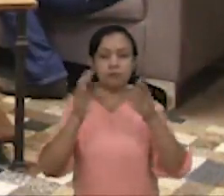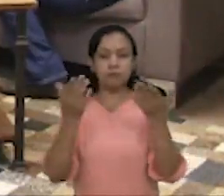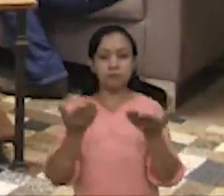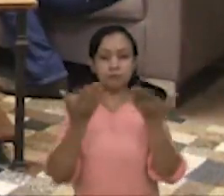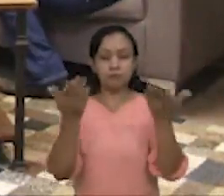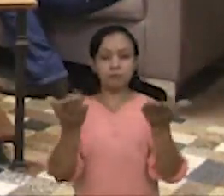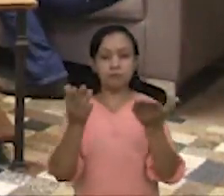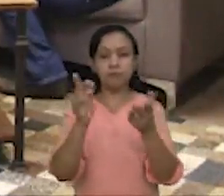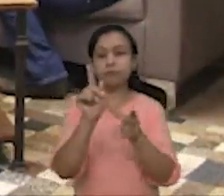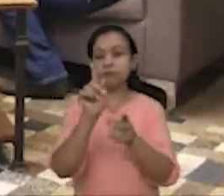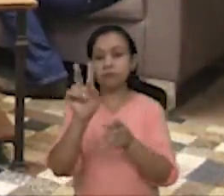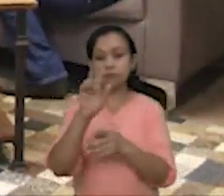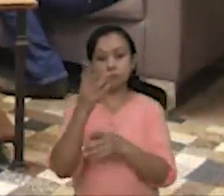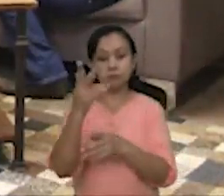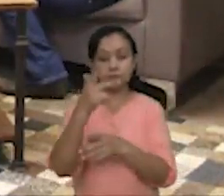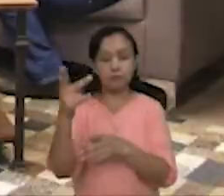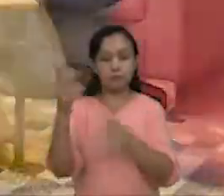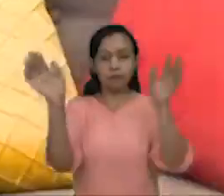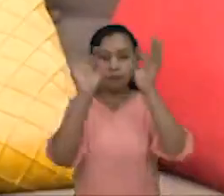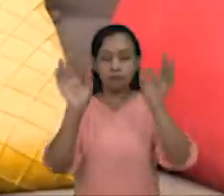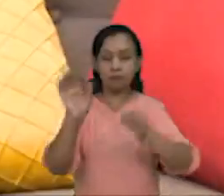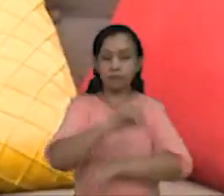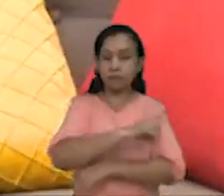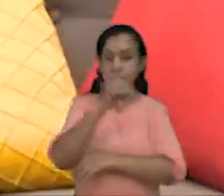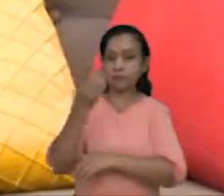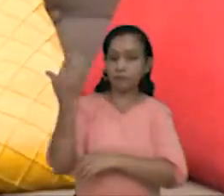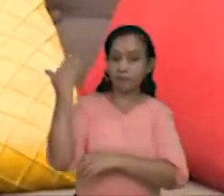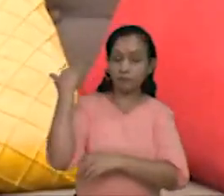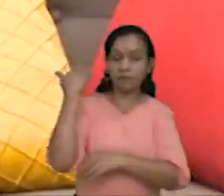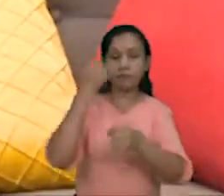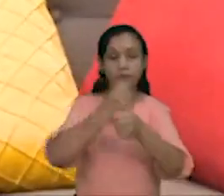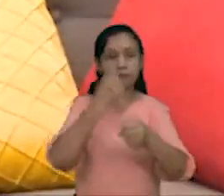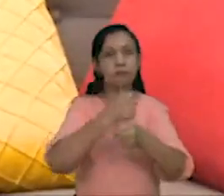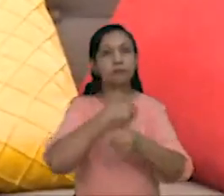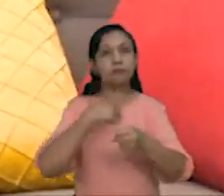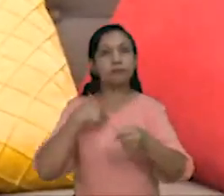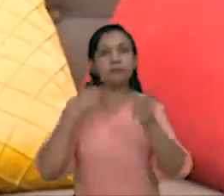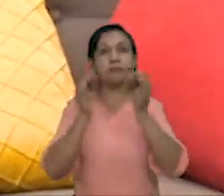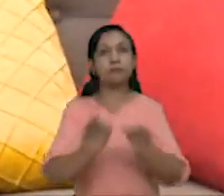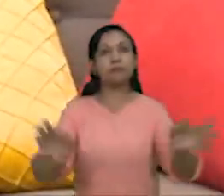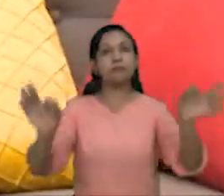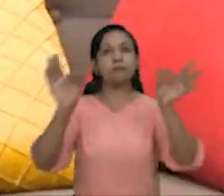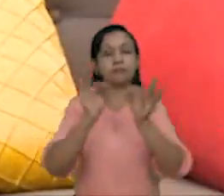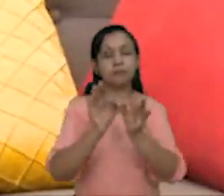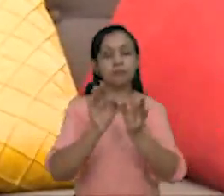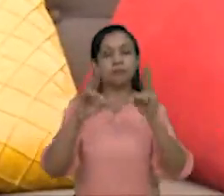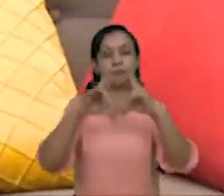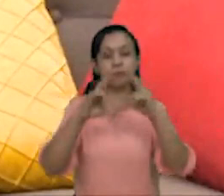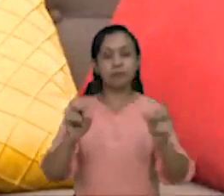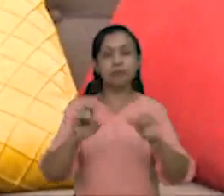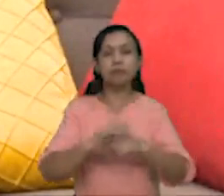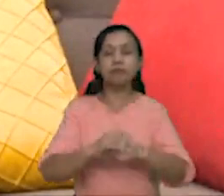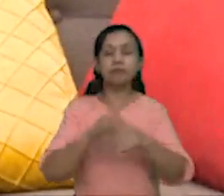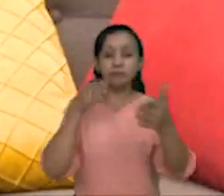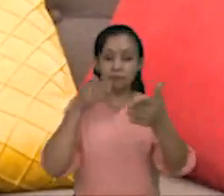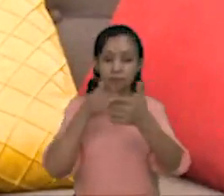de parte del canal parlamentario felicidades en su día y por la labor tan importante que realizan en Nicaragua. Nosotros hemos